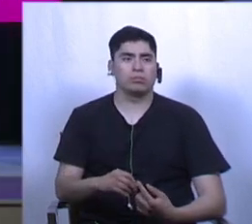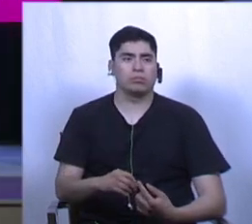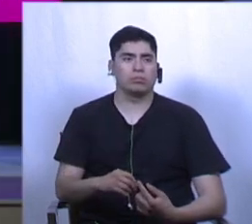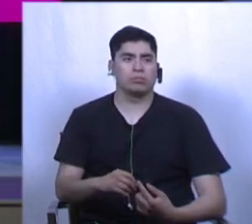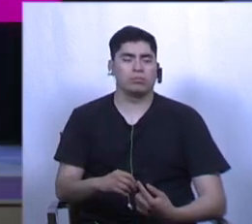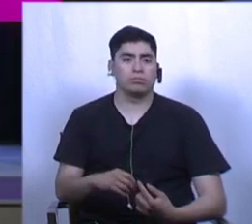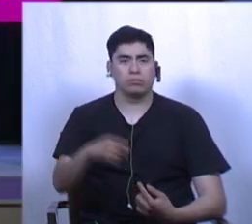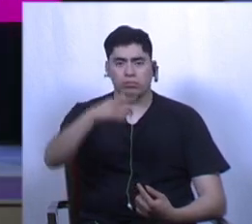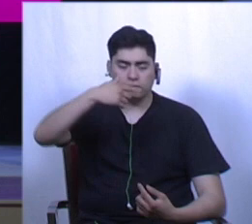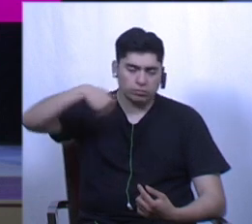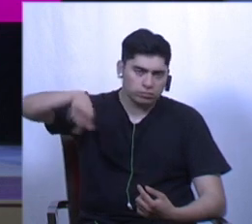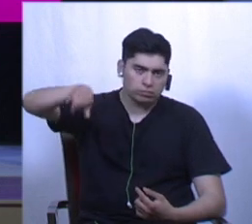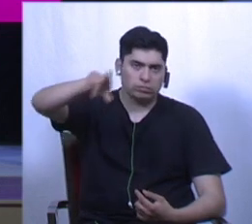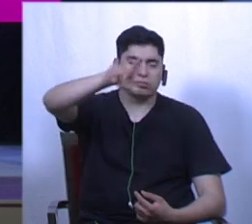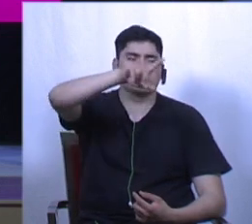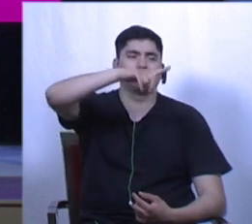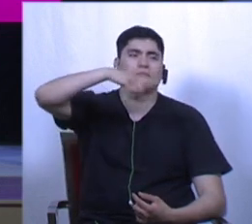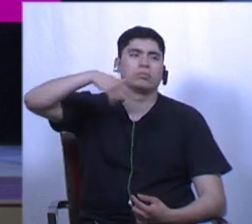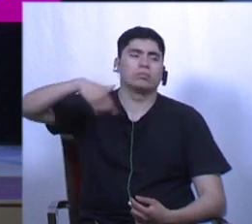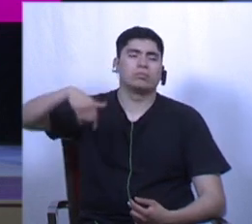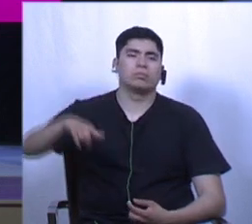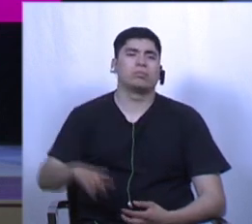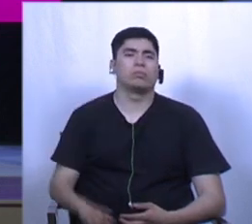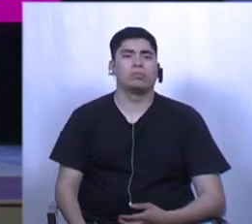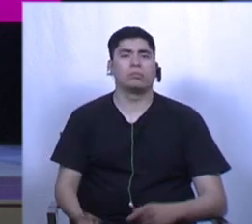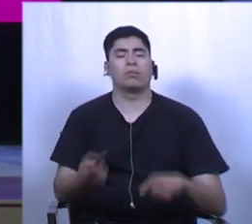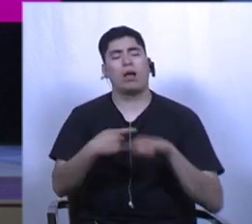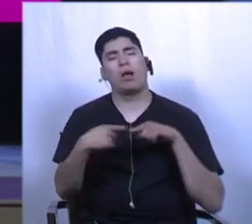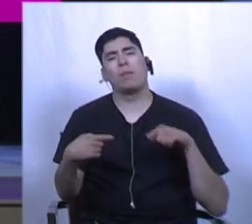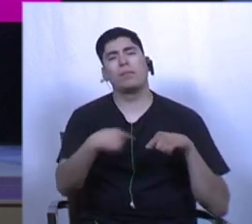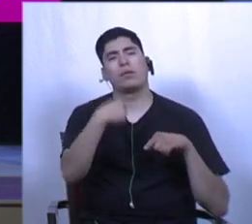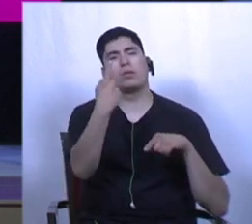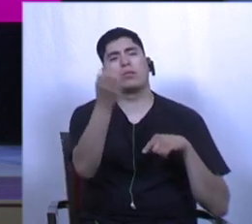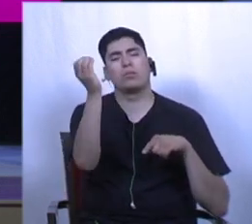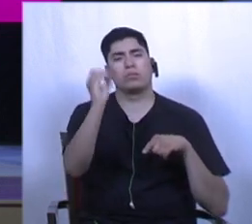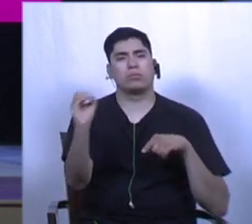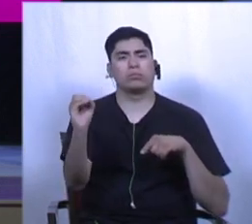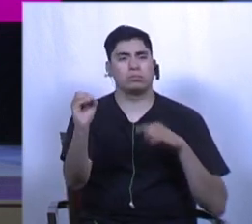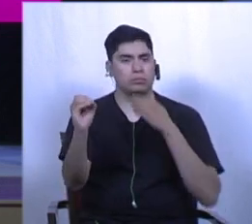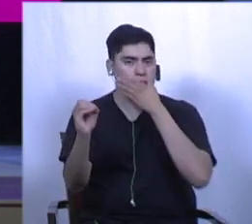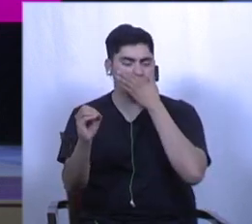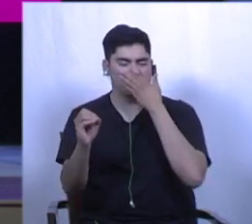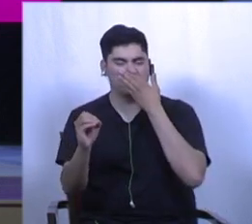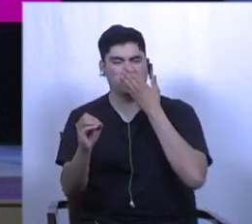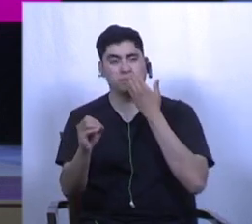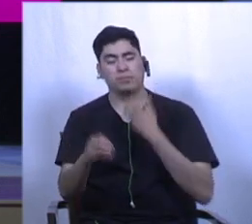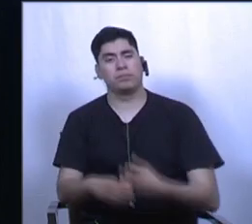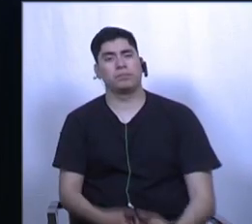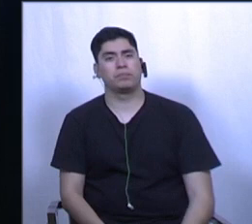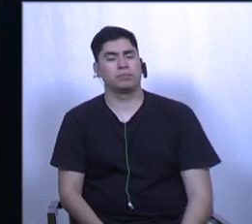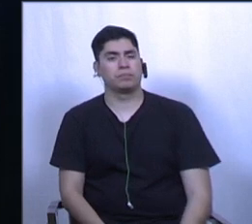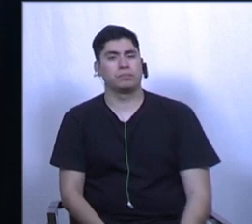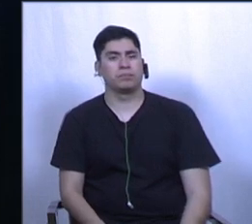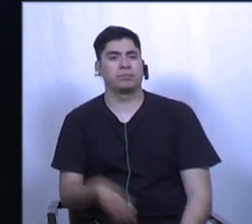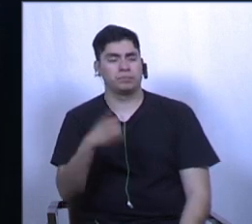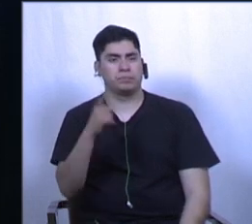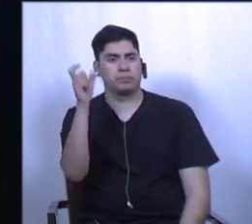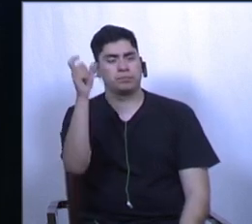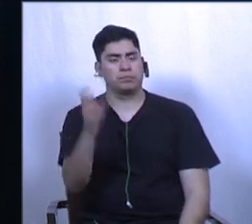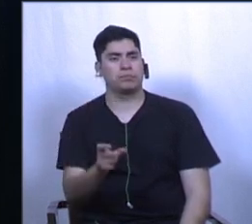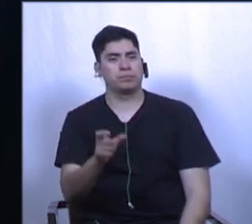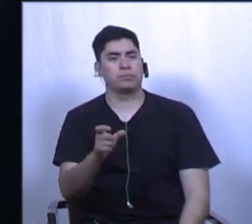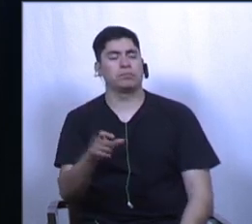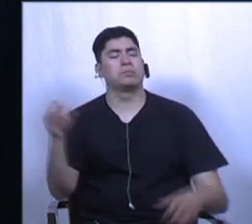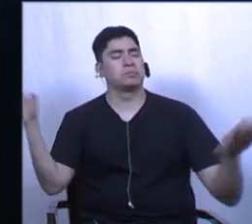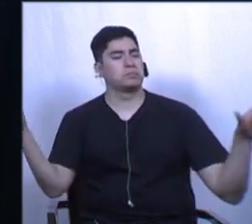esta sala, pero en general este es menos del 1% de la microbiota de una persona saludable. Y la razón